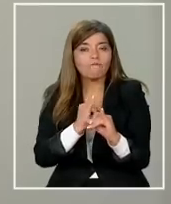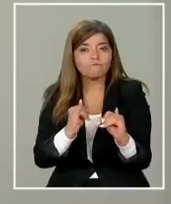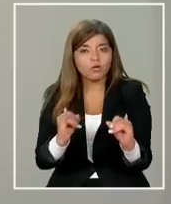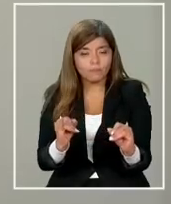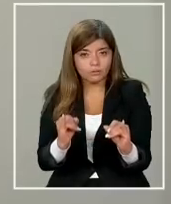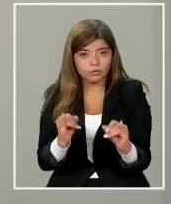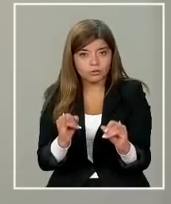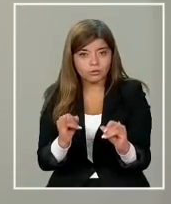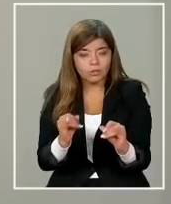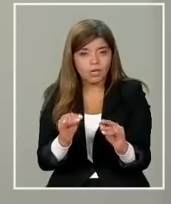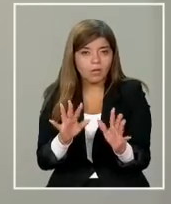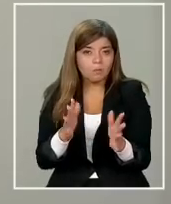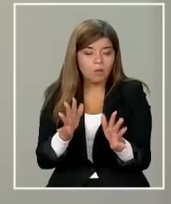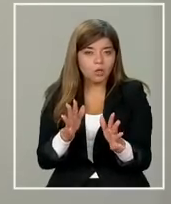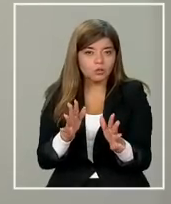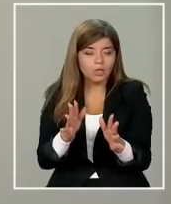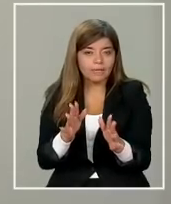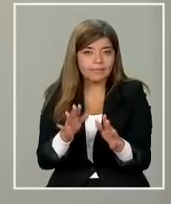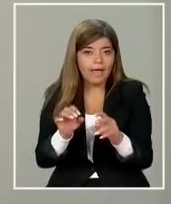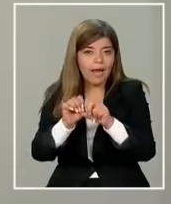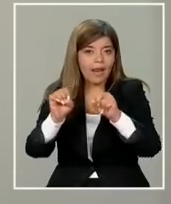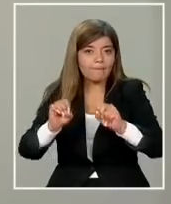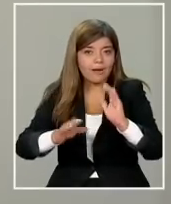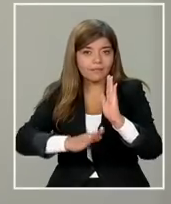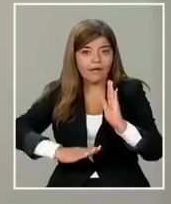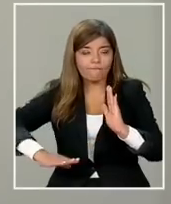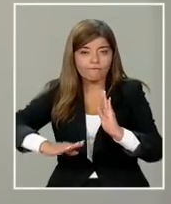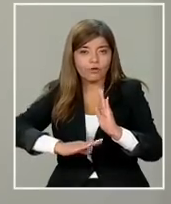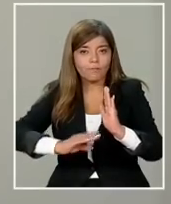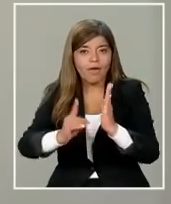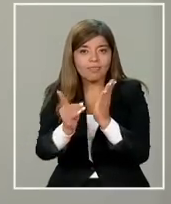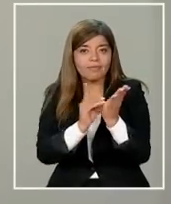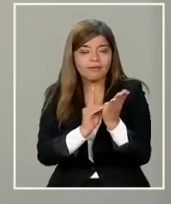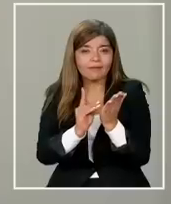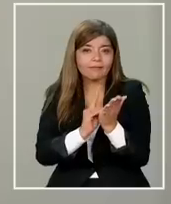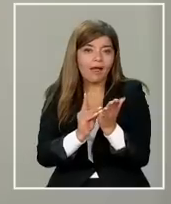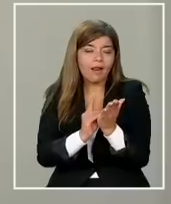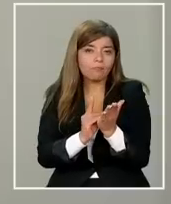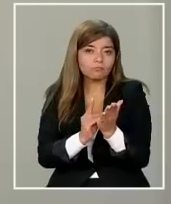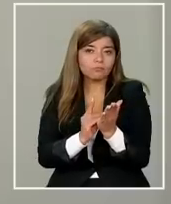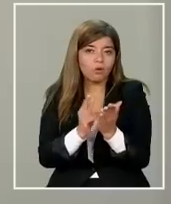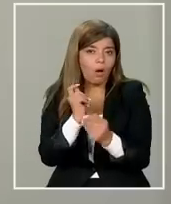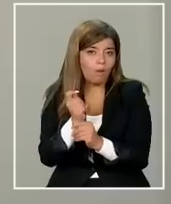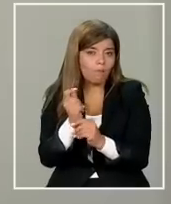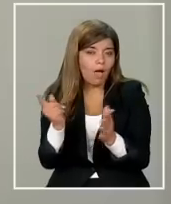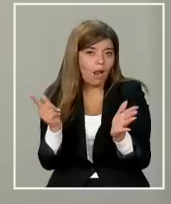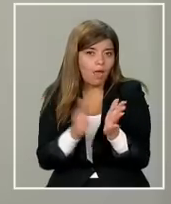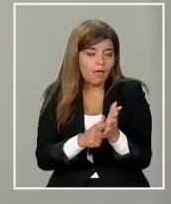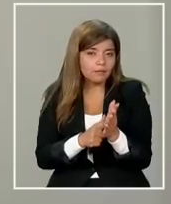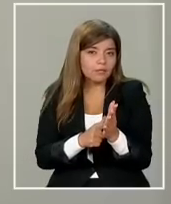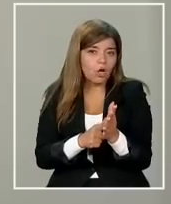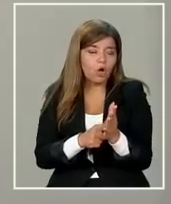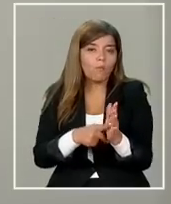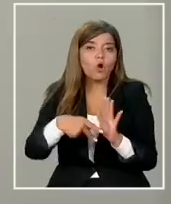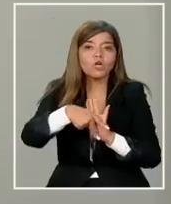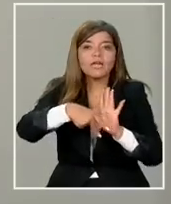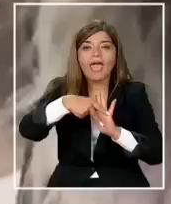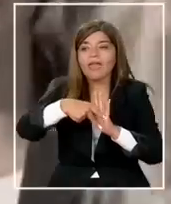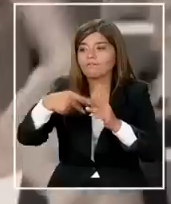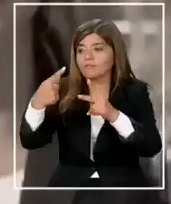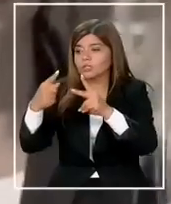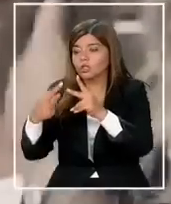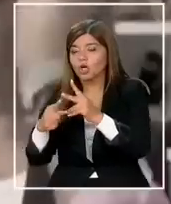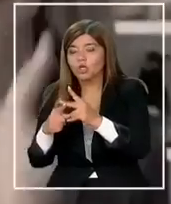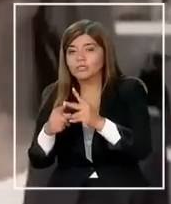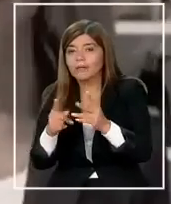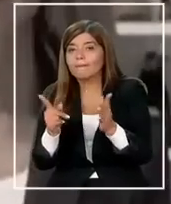es un poco lo que se hizo con las plataformas digitales del exterior también, cuando se reguló el tema del IVA, ¿ah?, para estas plataformas como Netflix y otras. Miren, ¿no